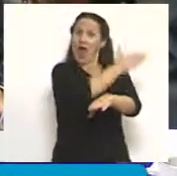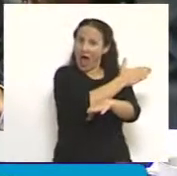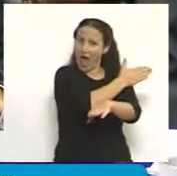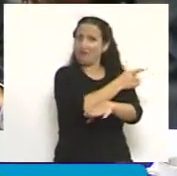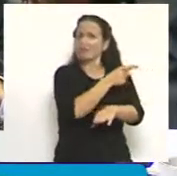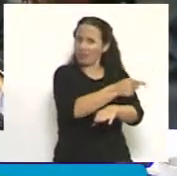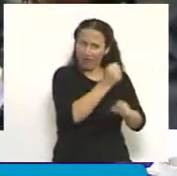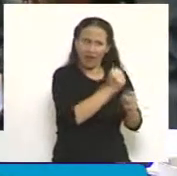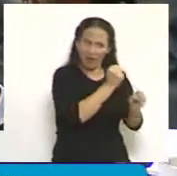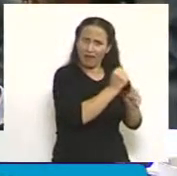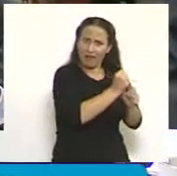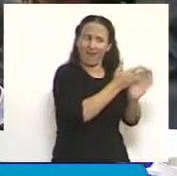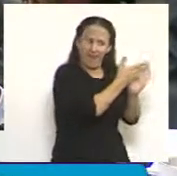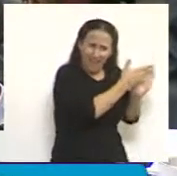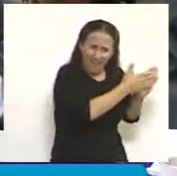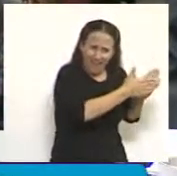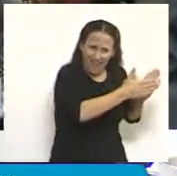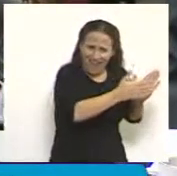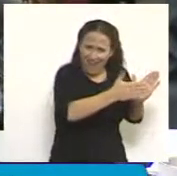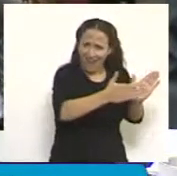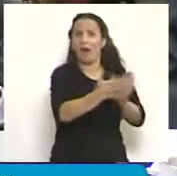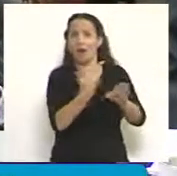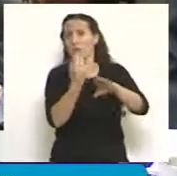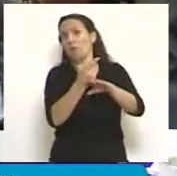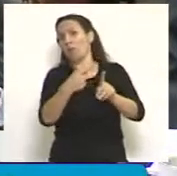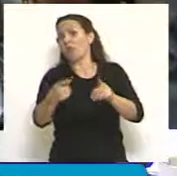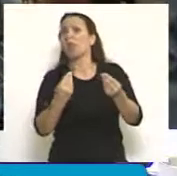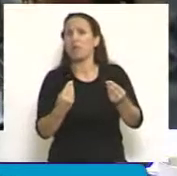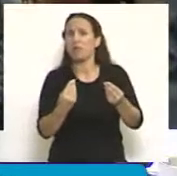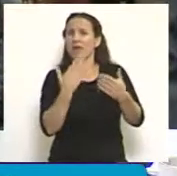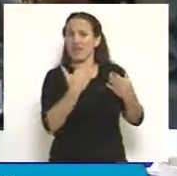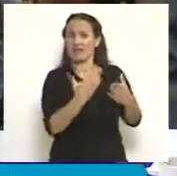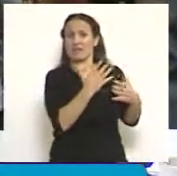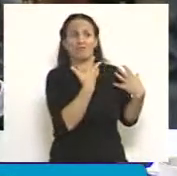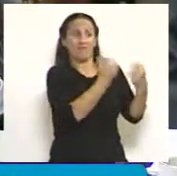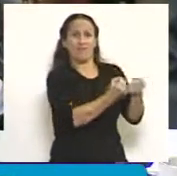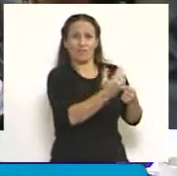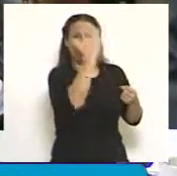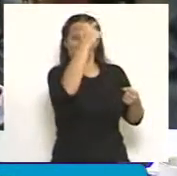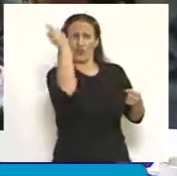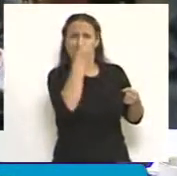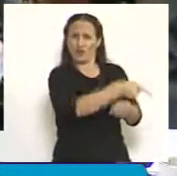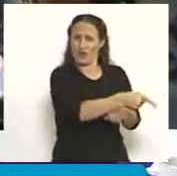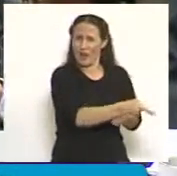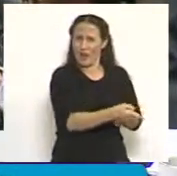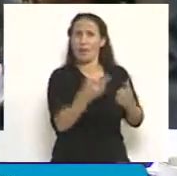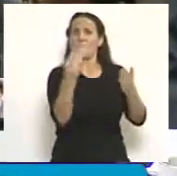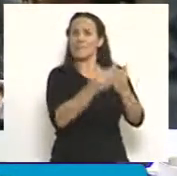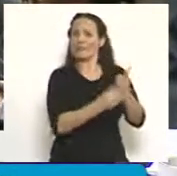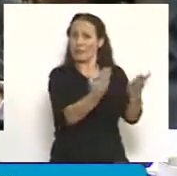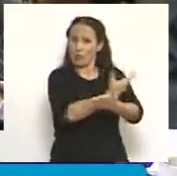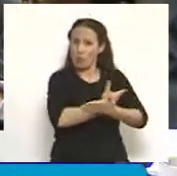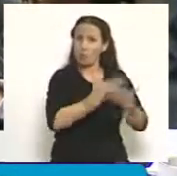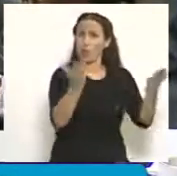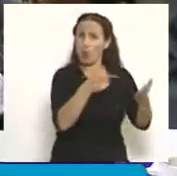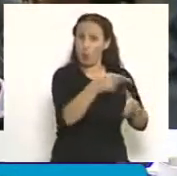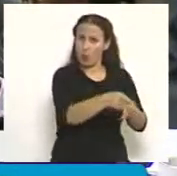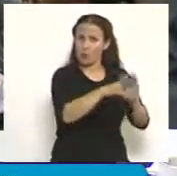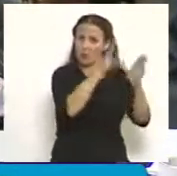En ese momento la fiscal de distrito se llamaba Fein, igual que ahora. Y la fiscal de